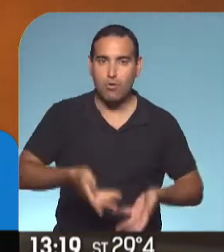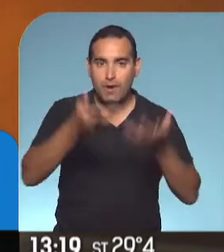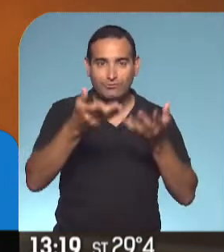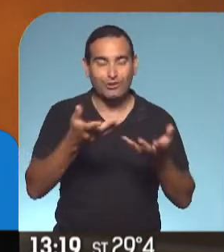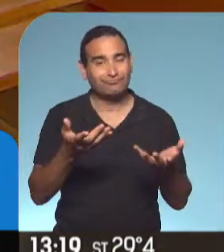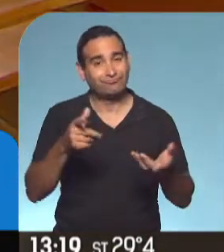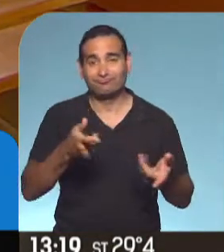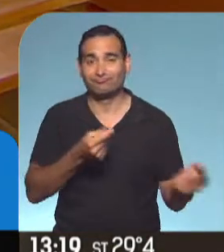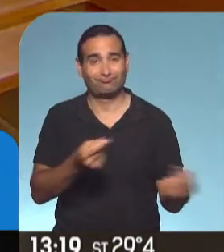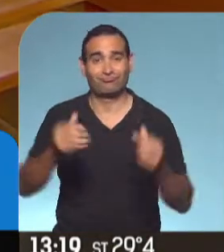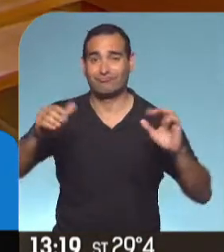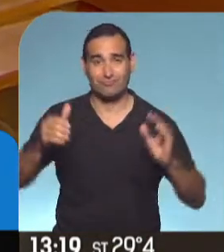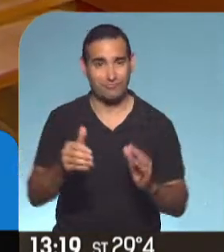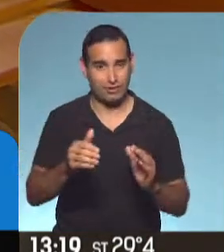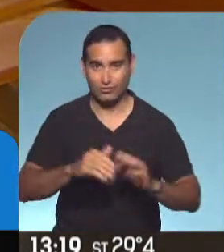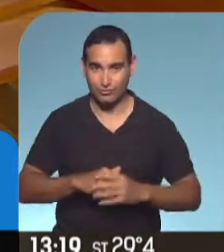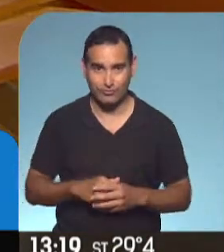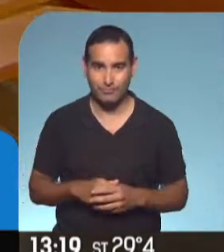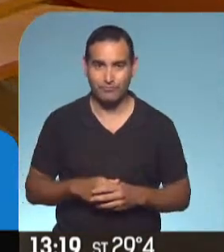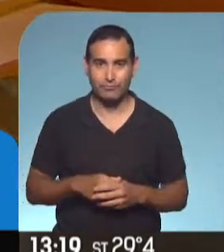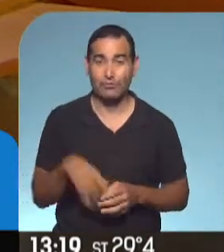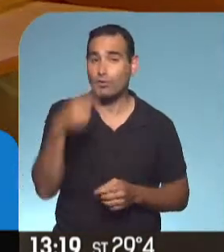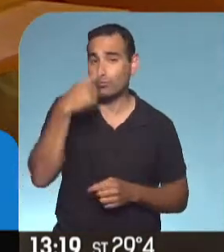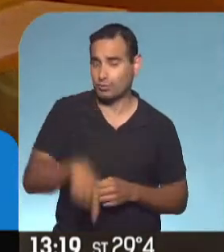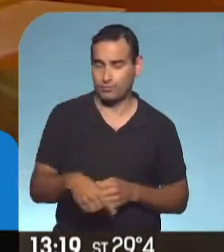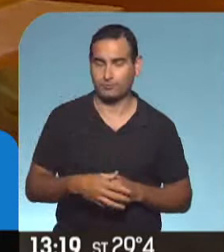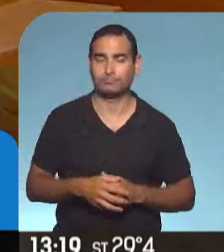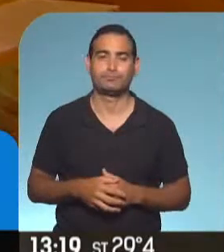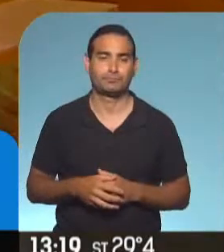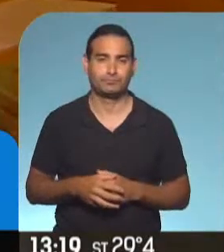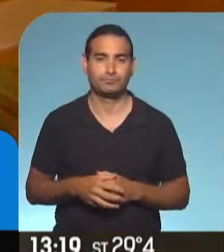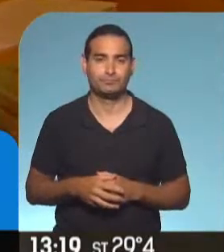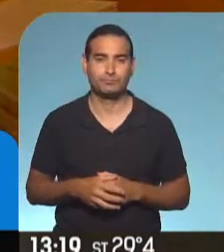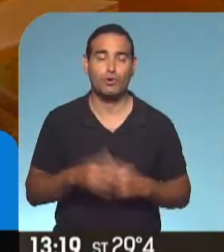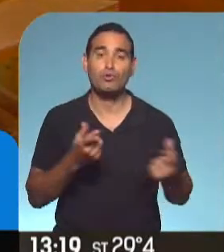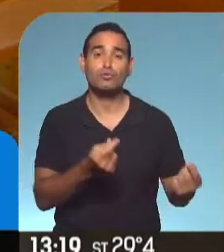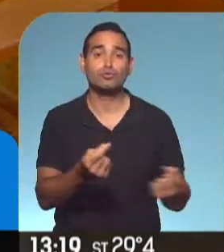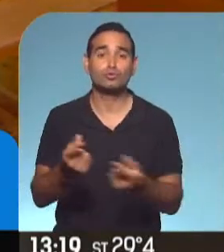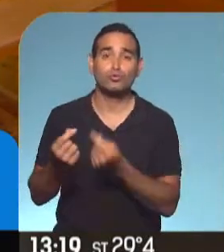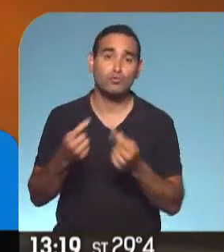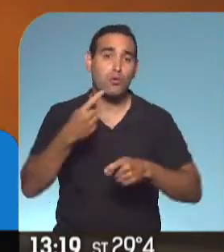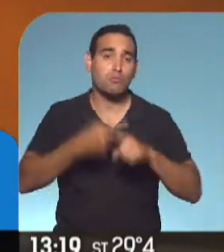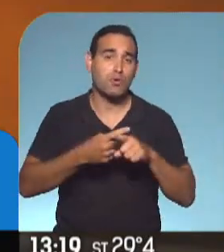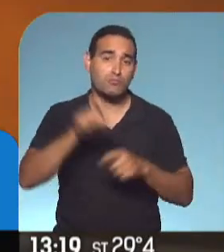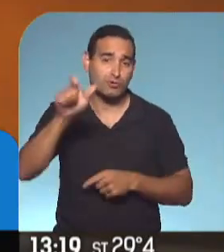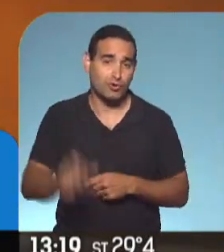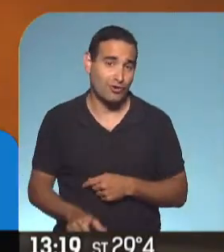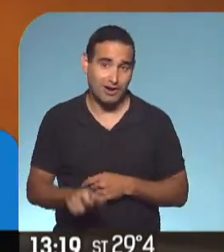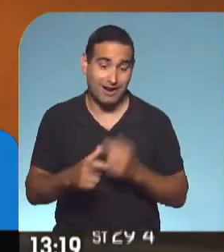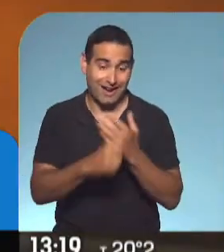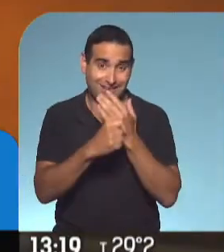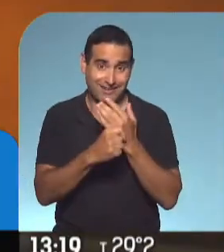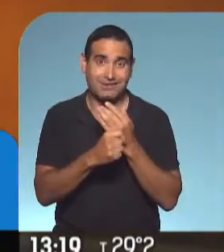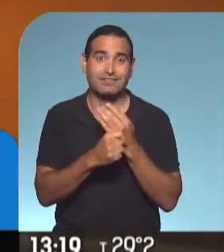empezó a frenarse un último dato para comparar el consumo per cápita de carne en estos